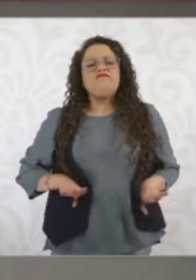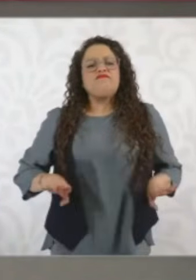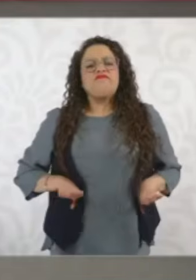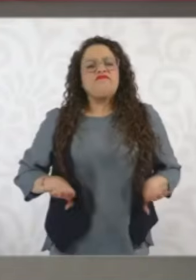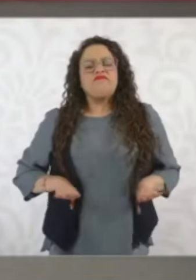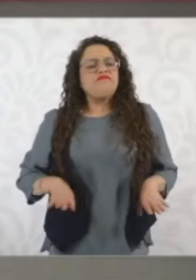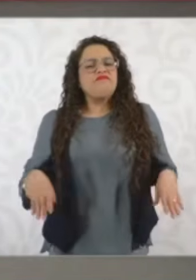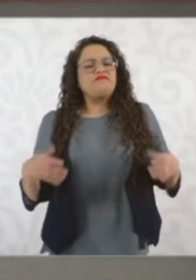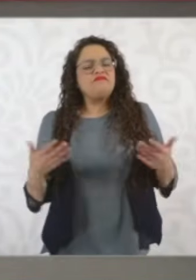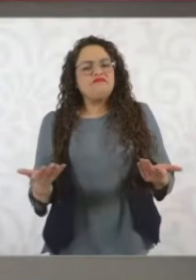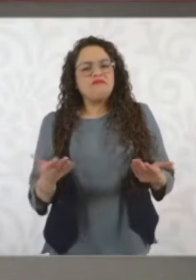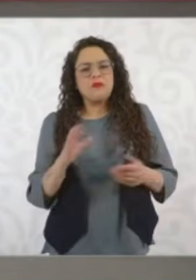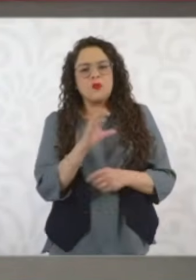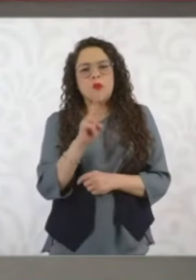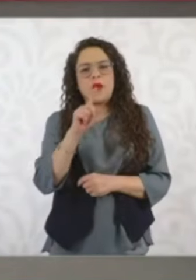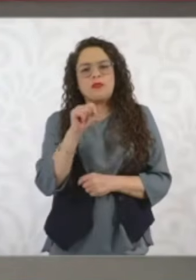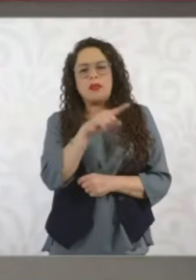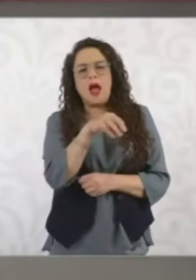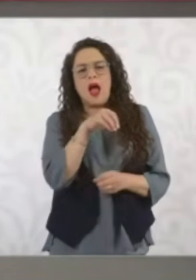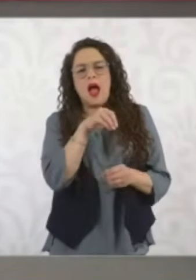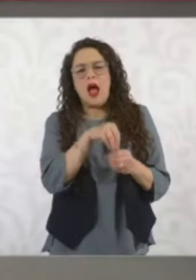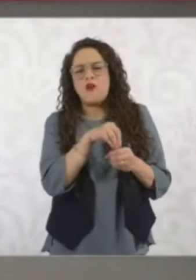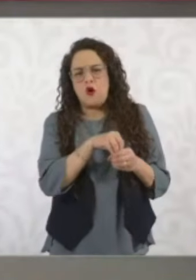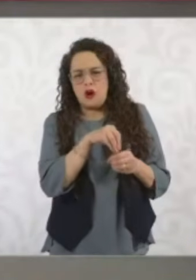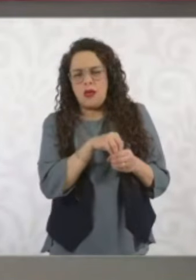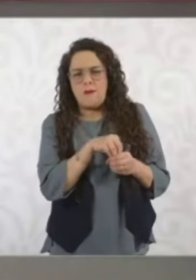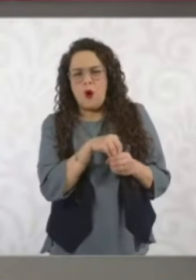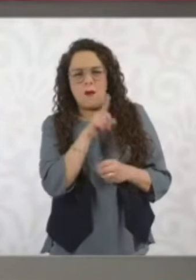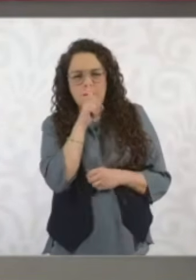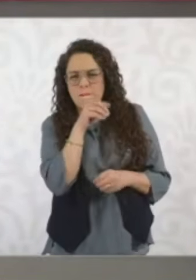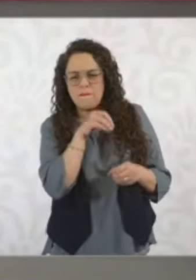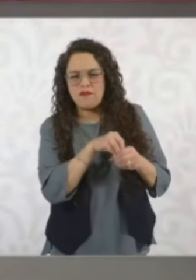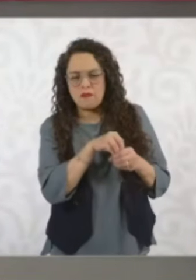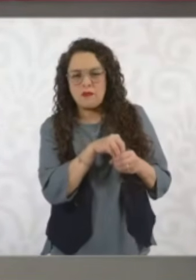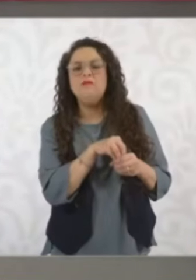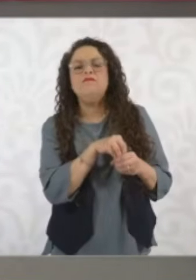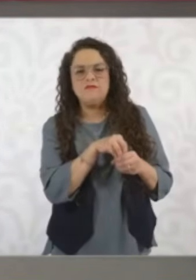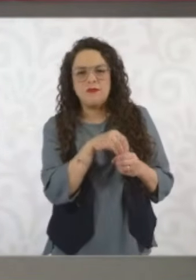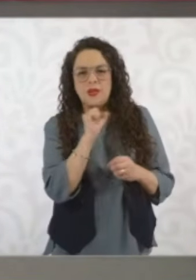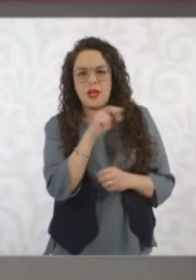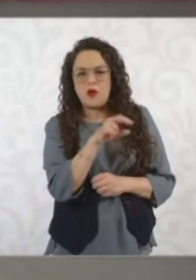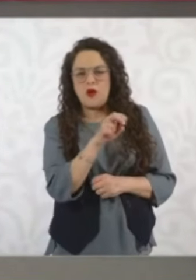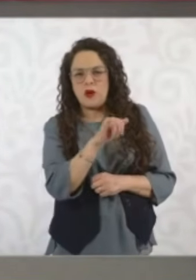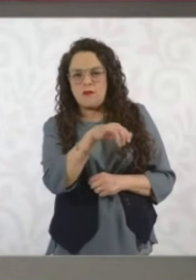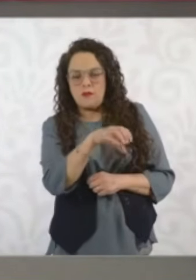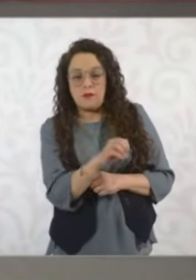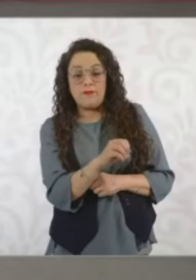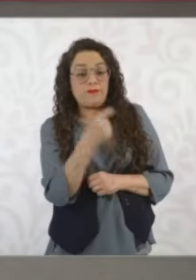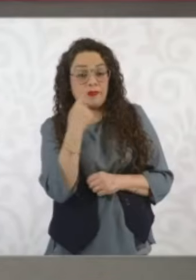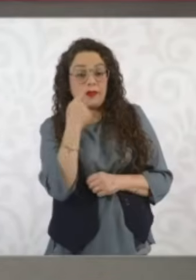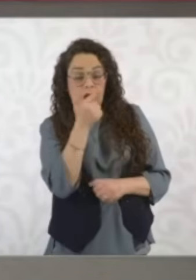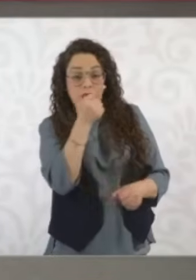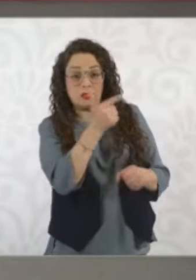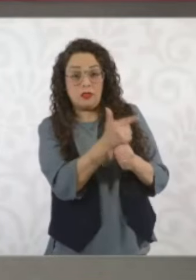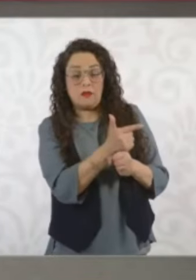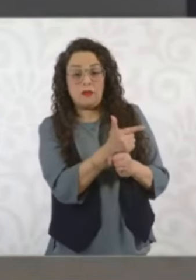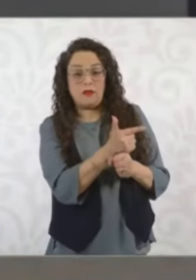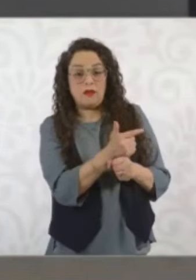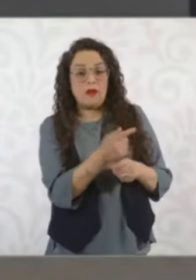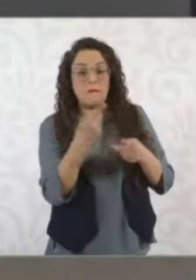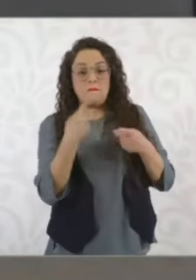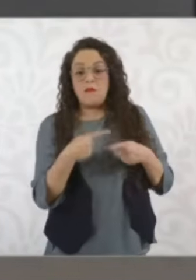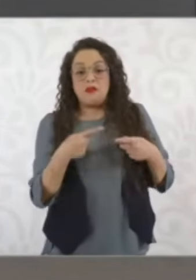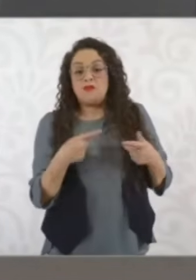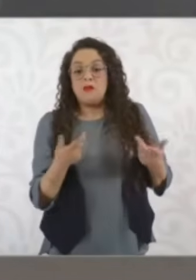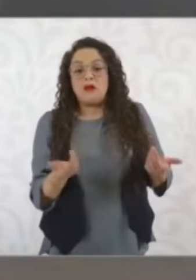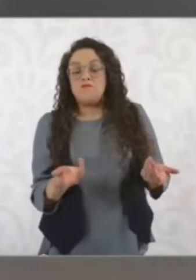estas cuentas anónimas. Vale la pena tener en cuenta que muchos de estos, pues se trata de personas que no